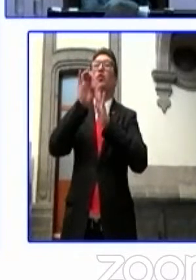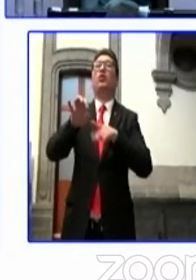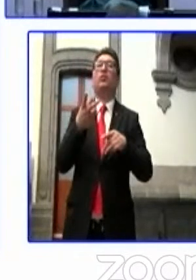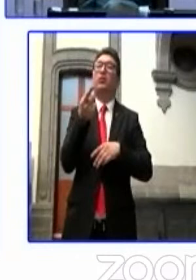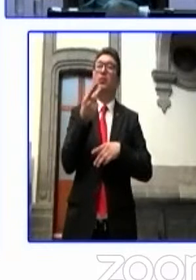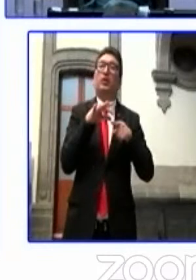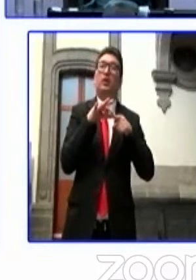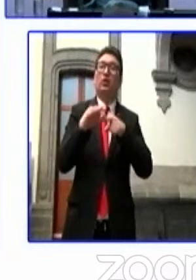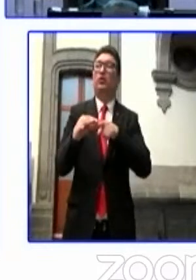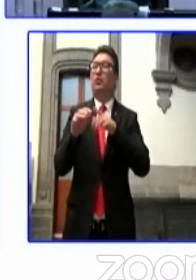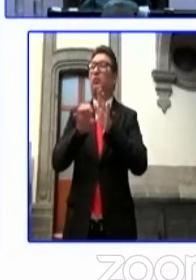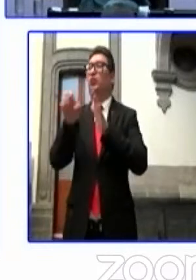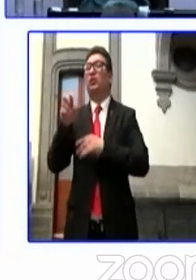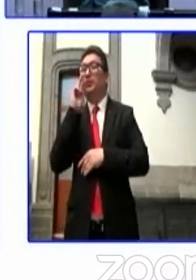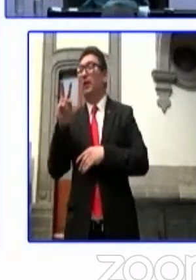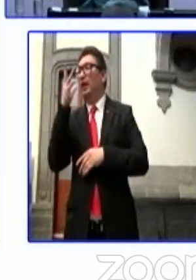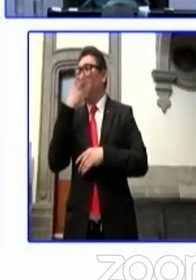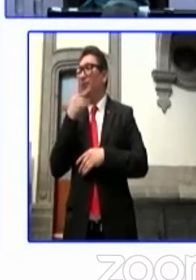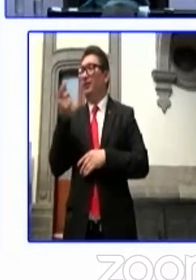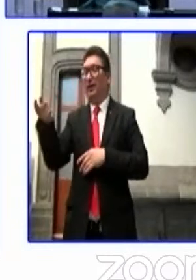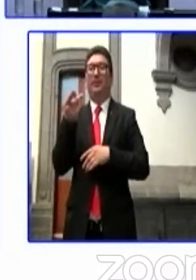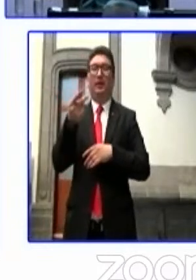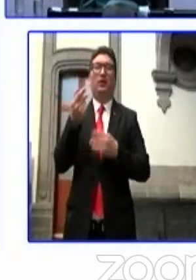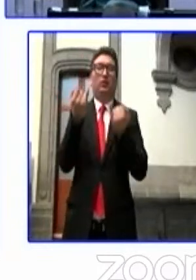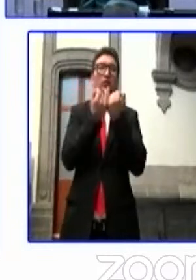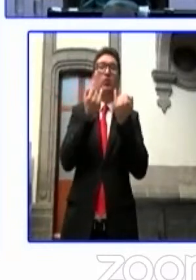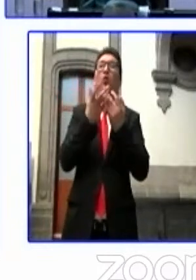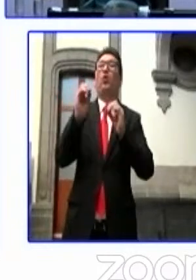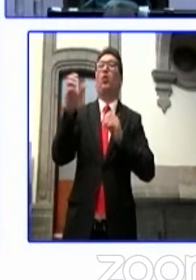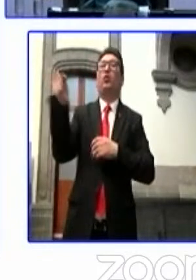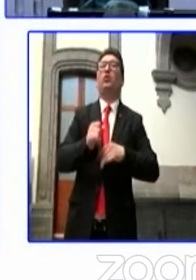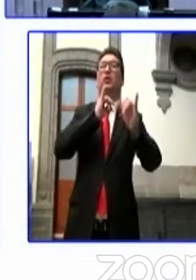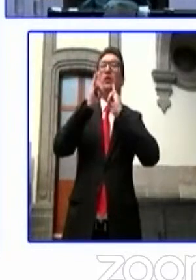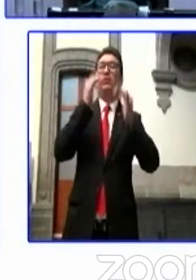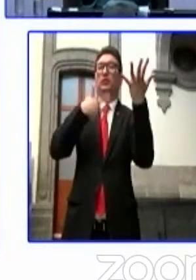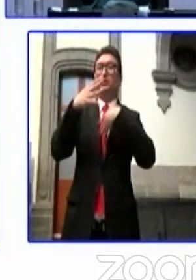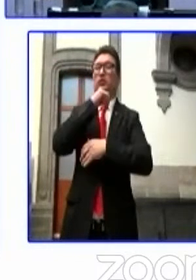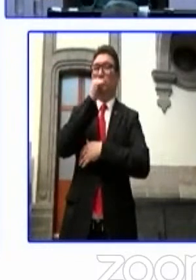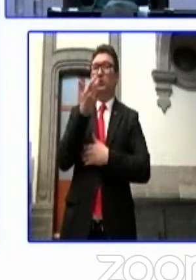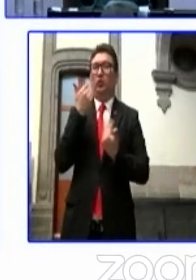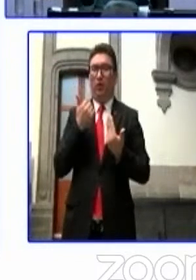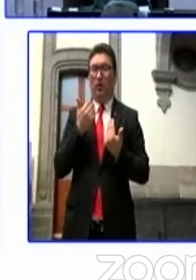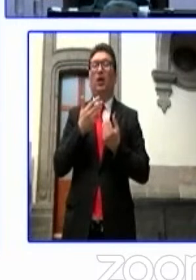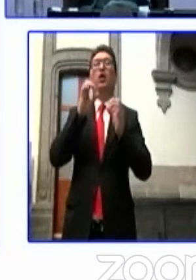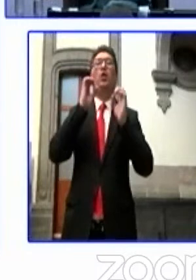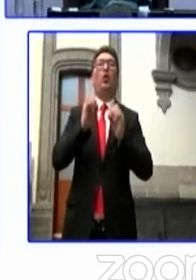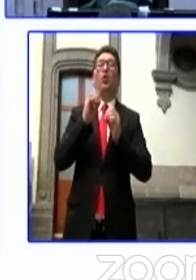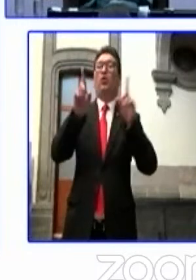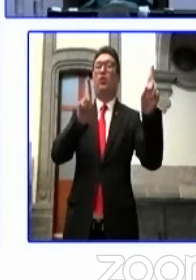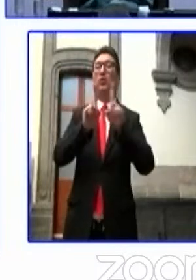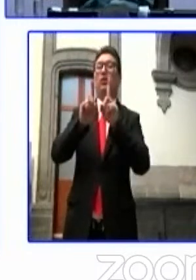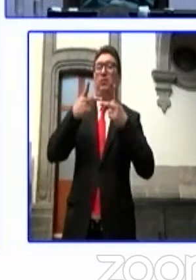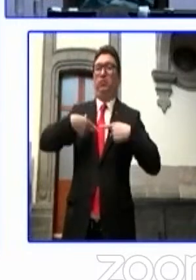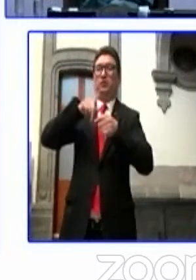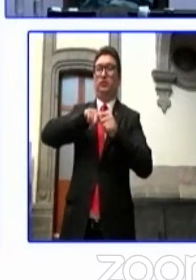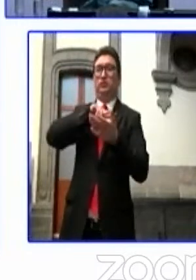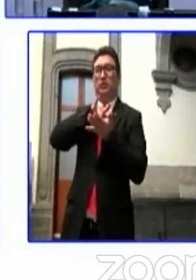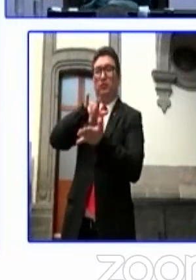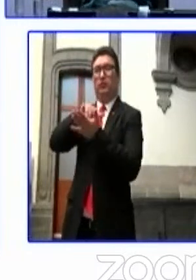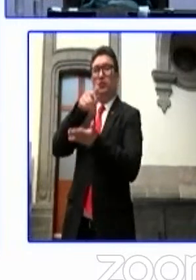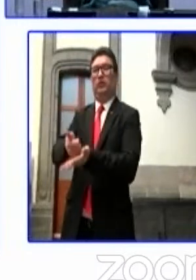el que estamos viendo ahí tan bonito, no tenga un intérprete de lengua de señas o no tenga un asistente personal, que es una